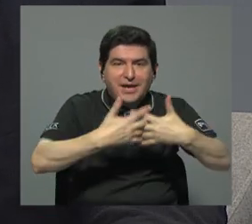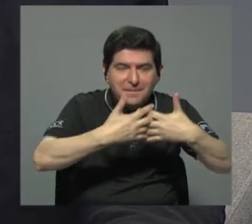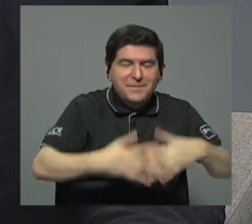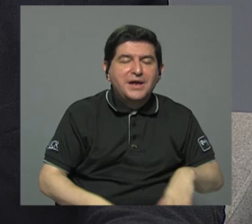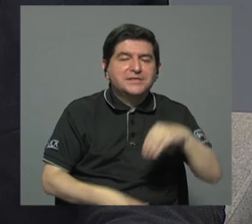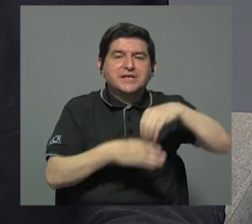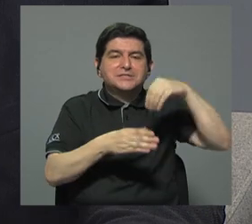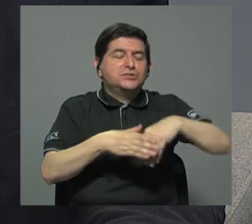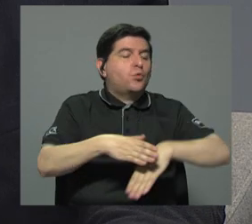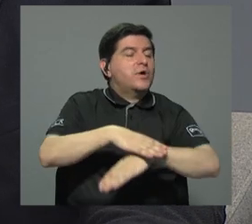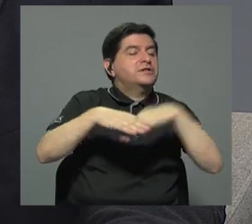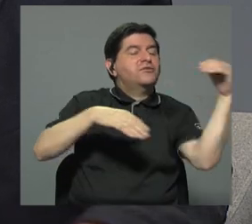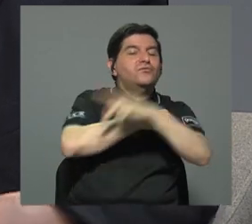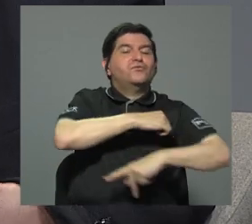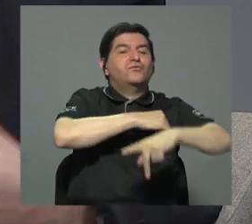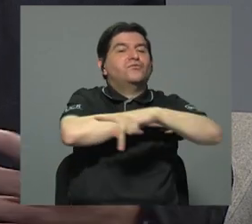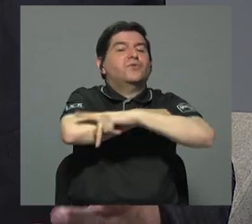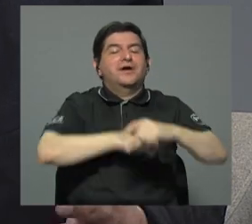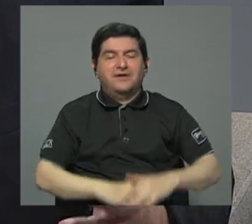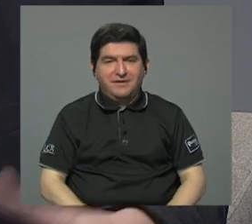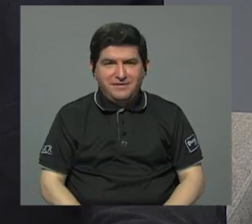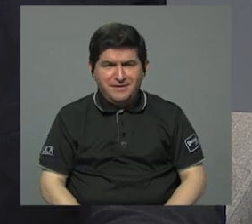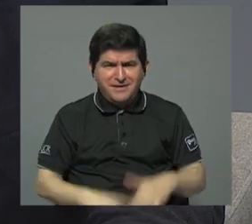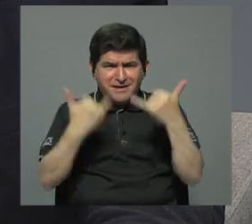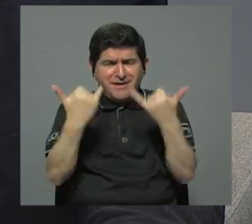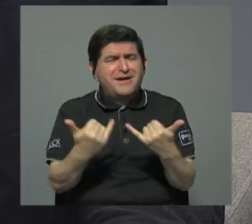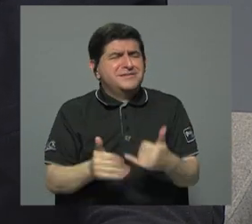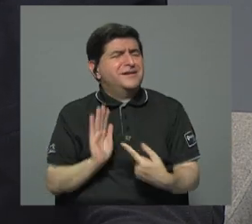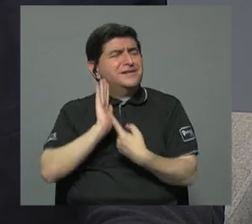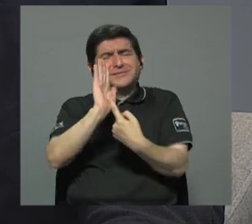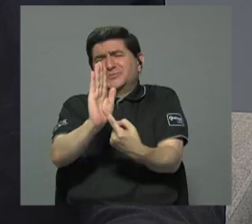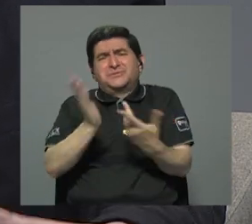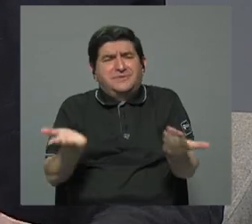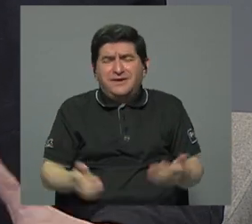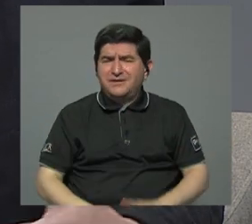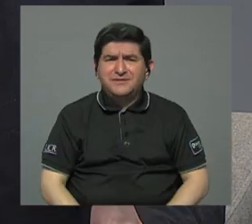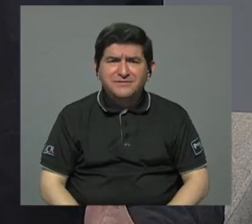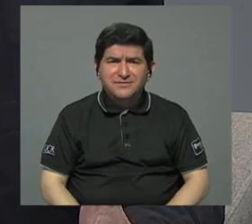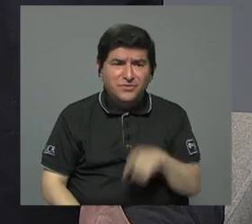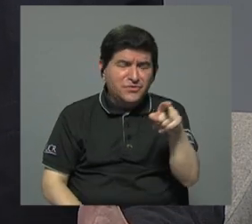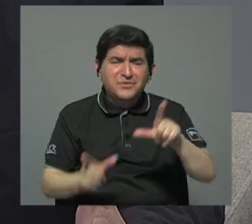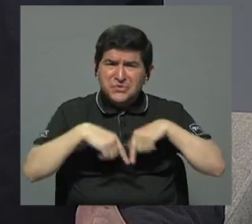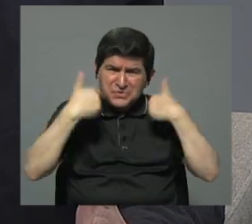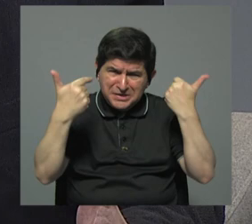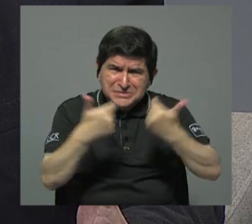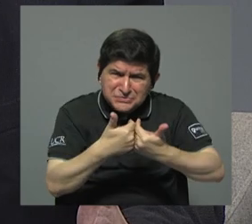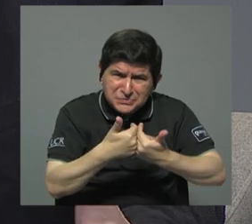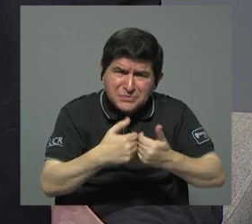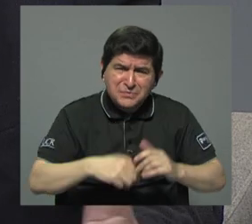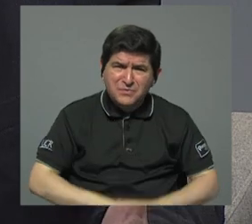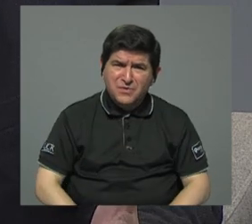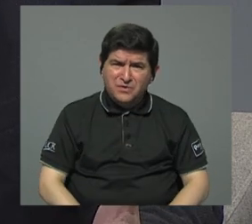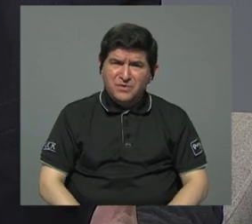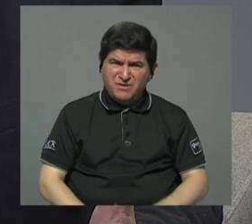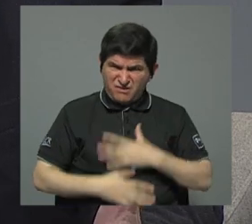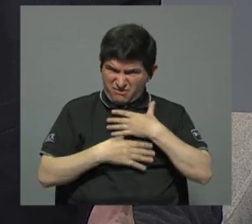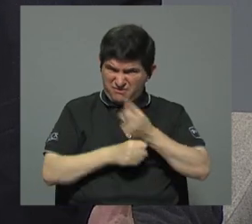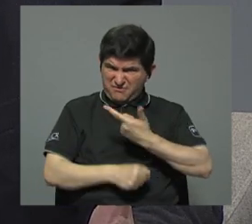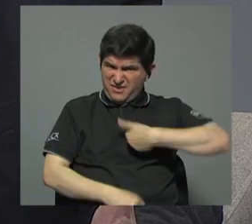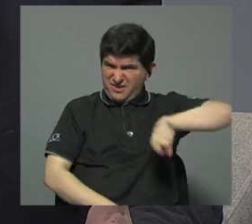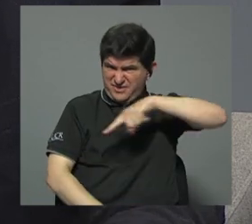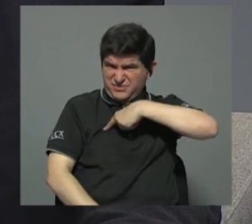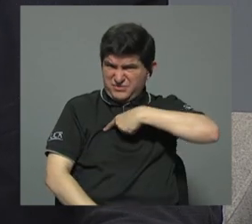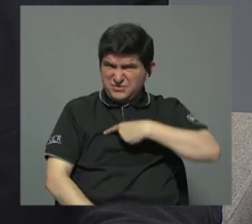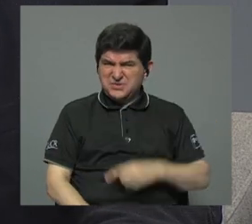cuentas, como acá ha sido ampliamente revelado. Entonces, con esos sectores, vamos a confiar nosotros. En